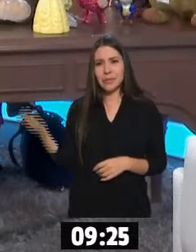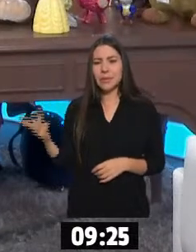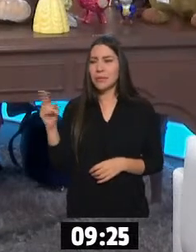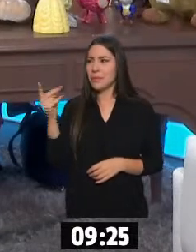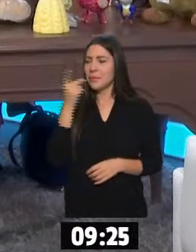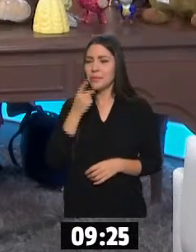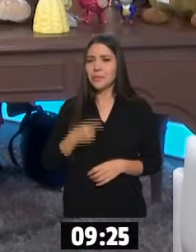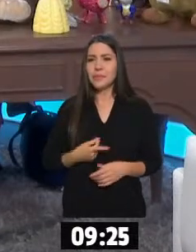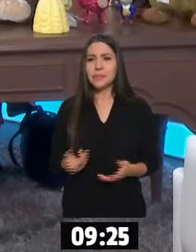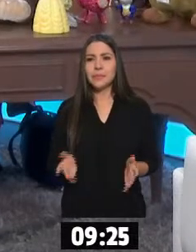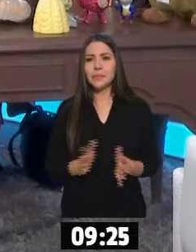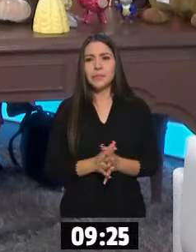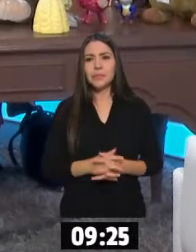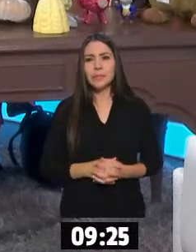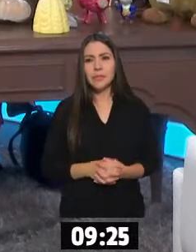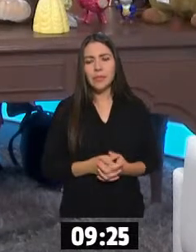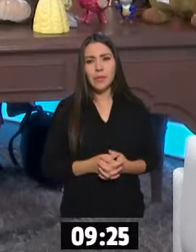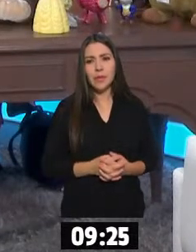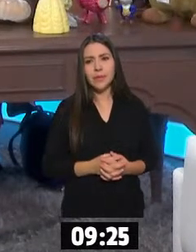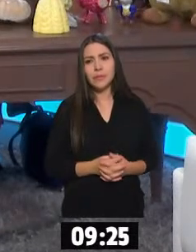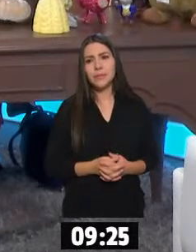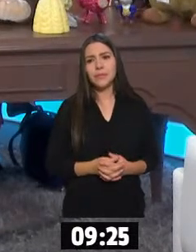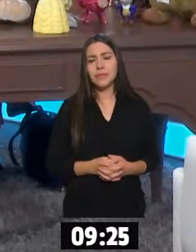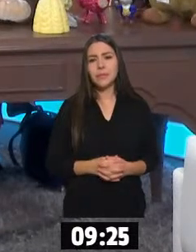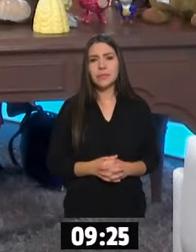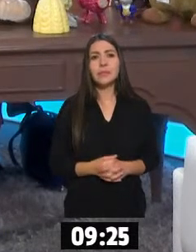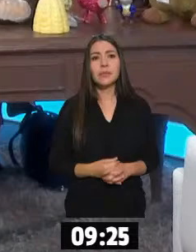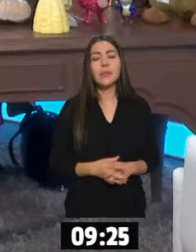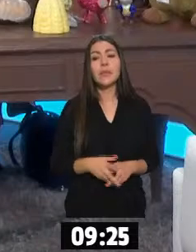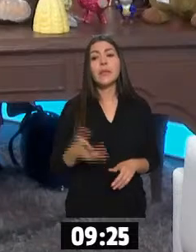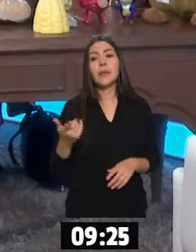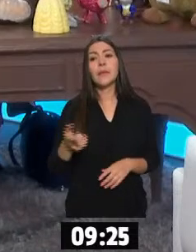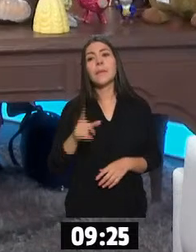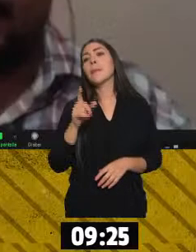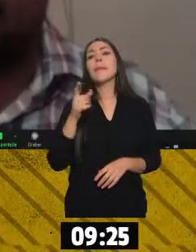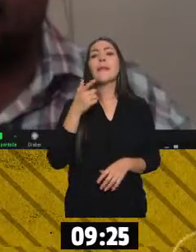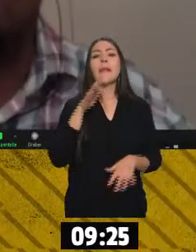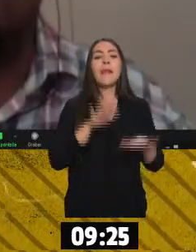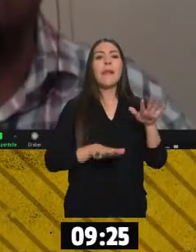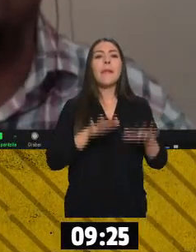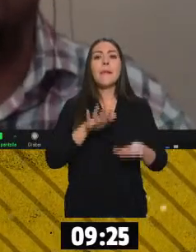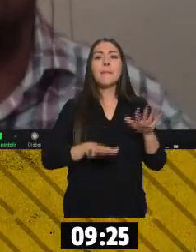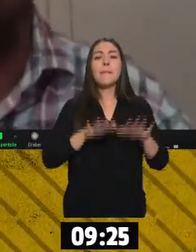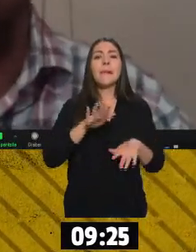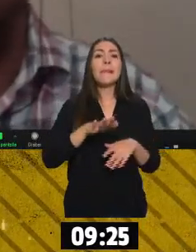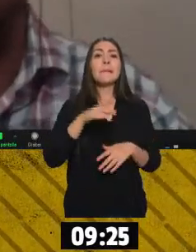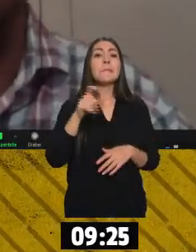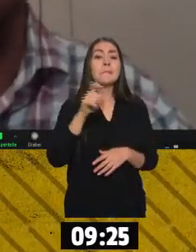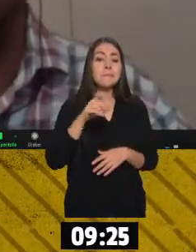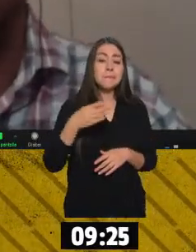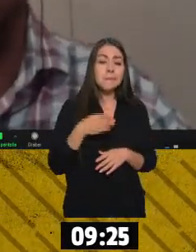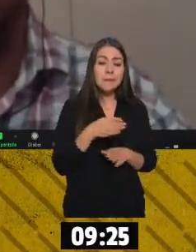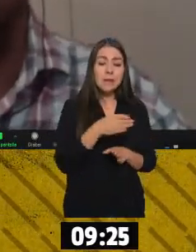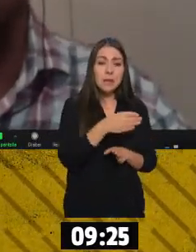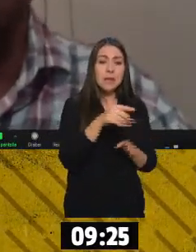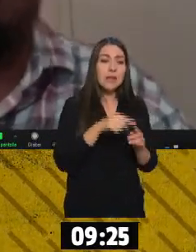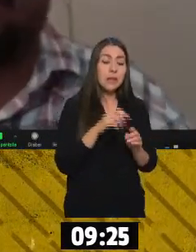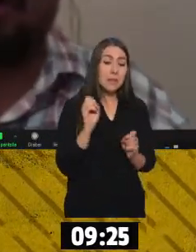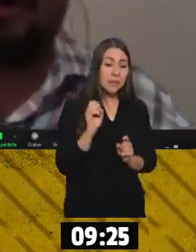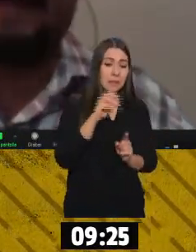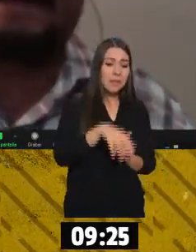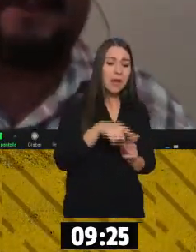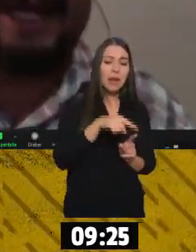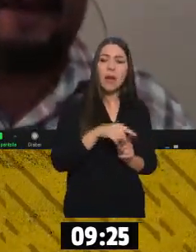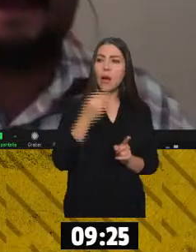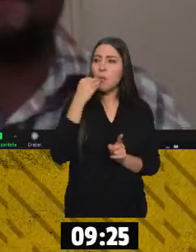compañero. Y lo que pasa es que entonces llegan y desplazan, o sea, una especie invasora por definición desplaza a otras,